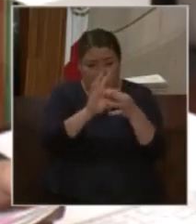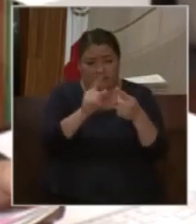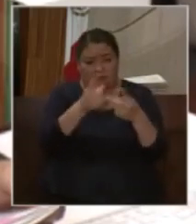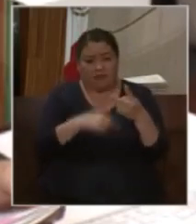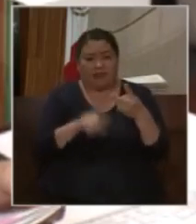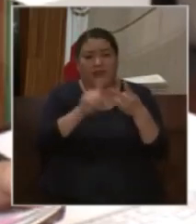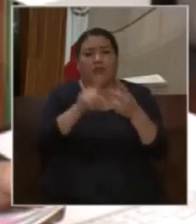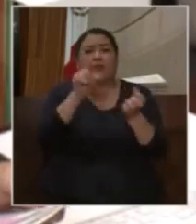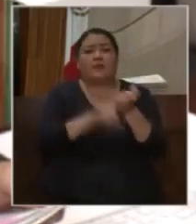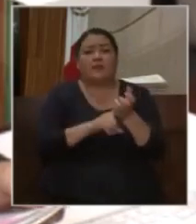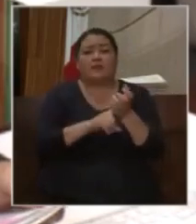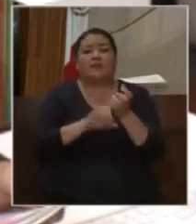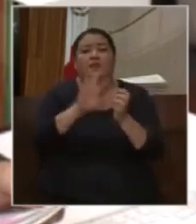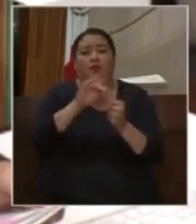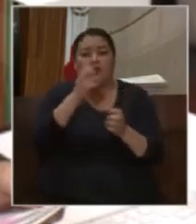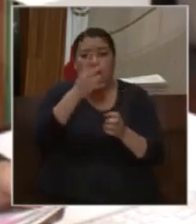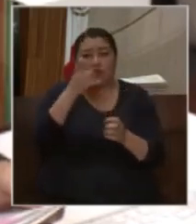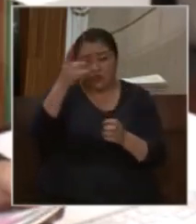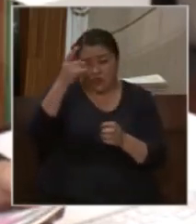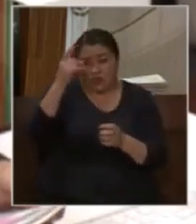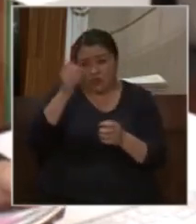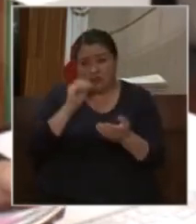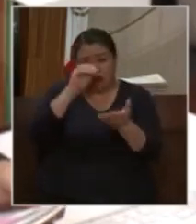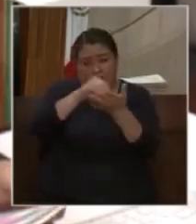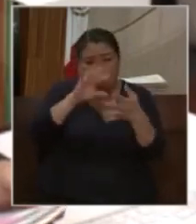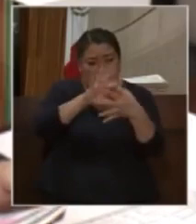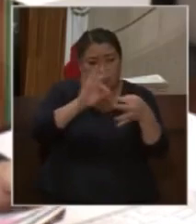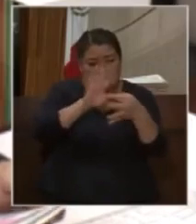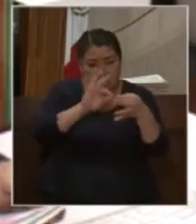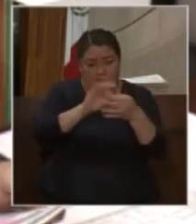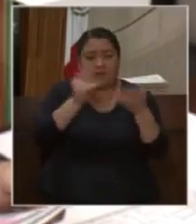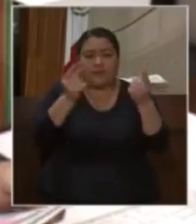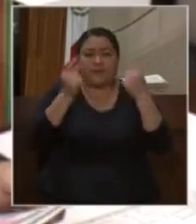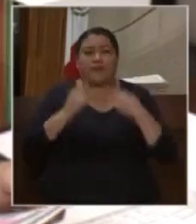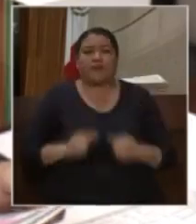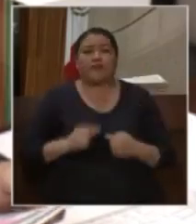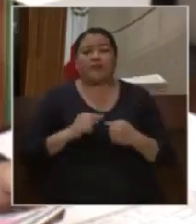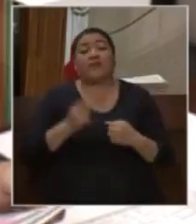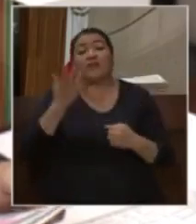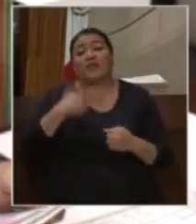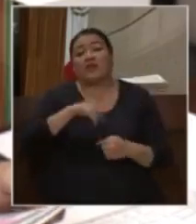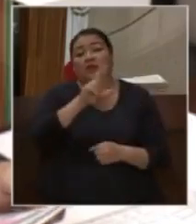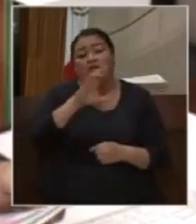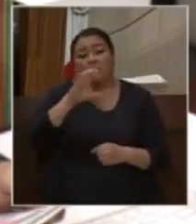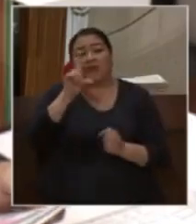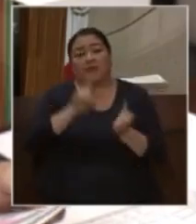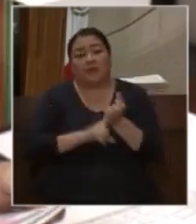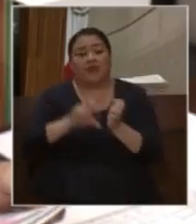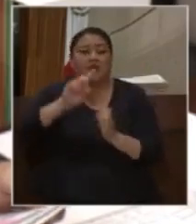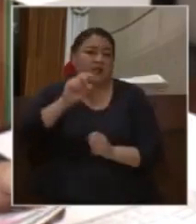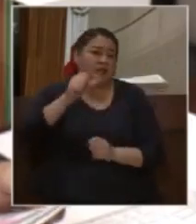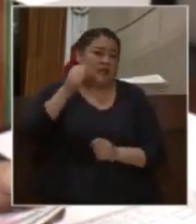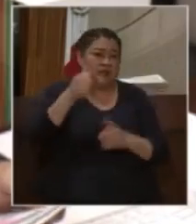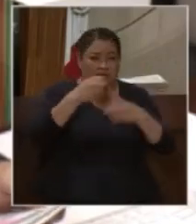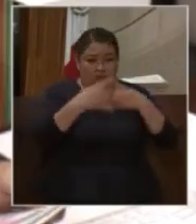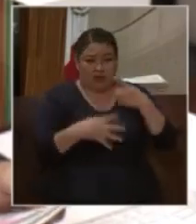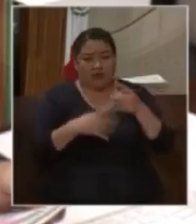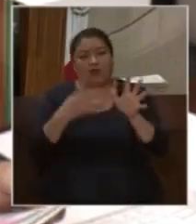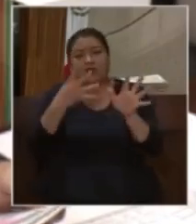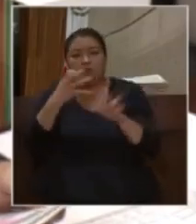concurrente y en el 1052 usted anuncia la emisión de un voto razonado. En los recursos de reconsideración 1036 de